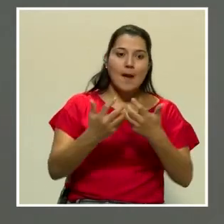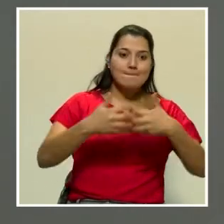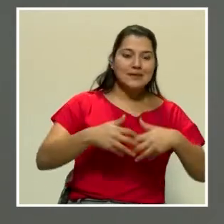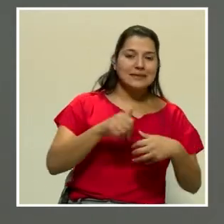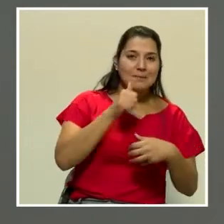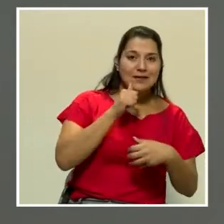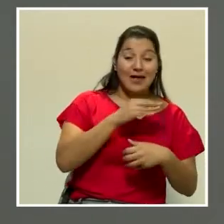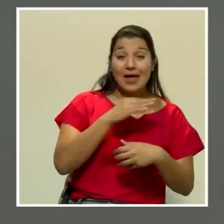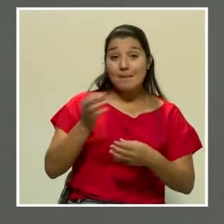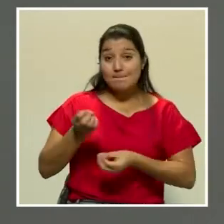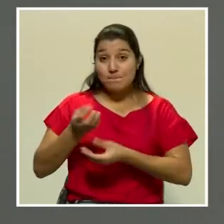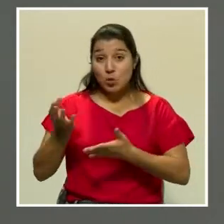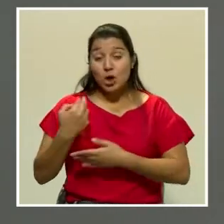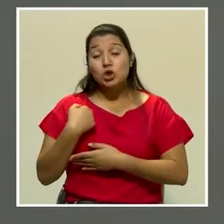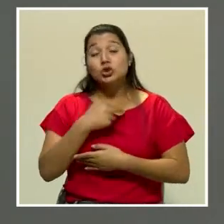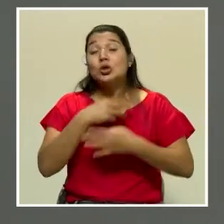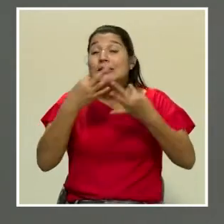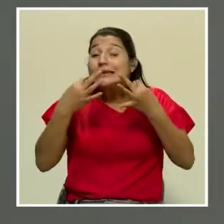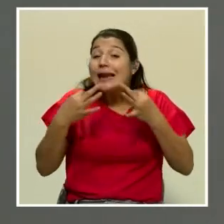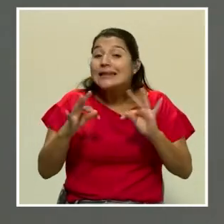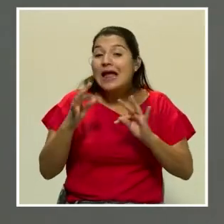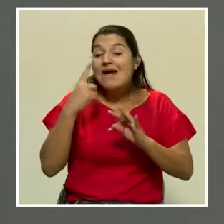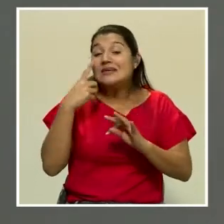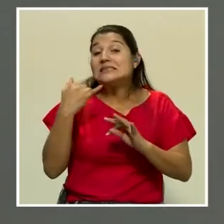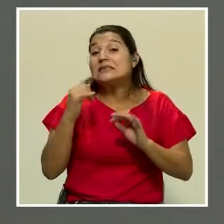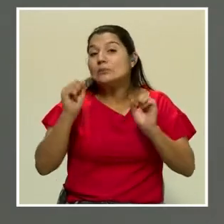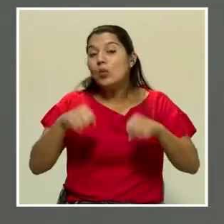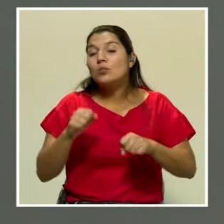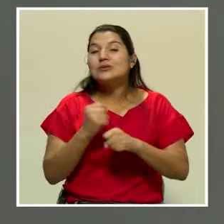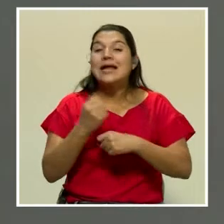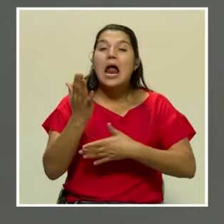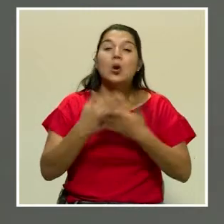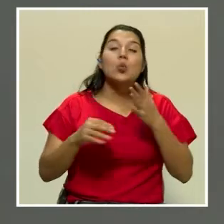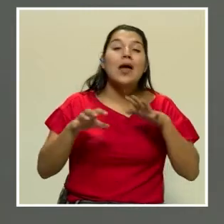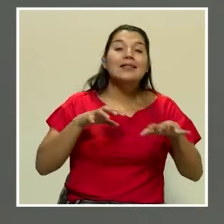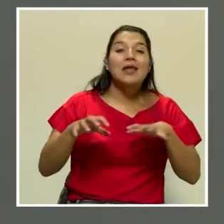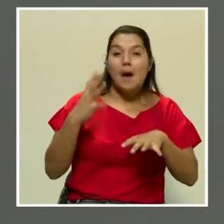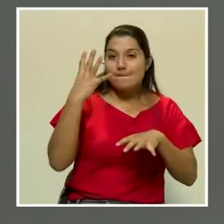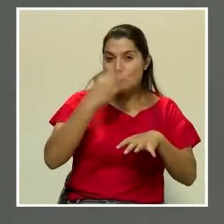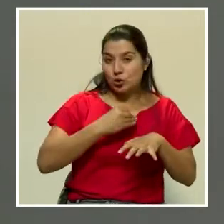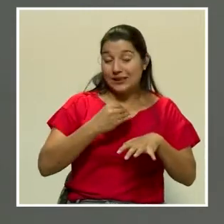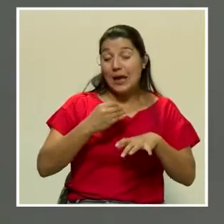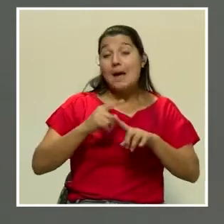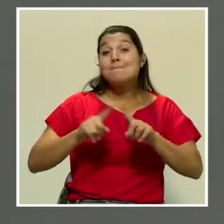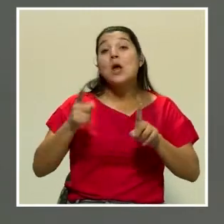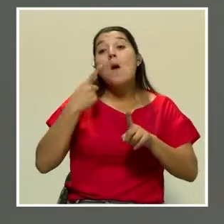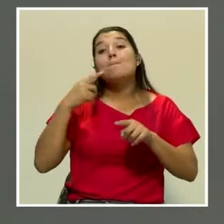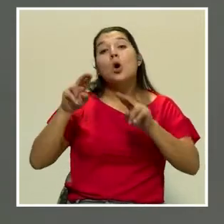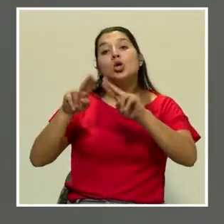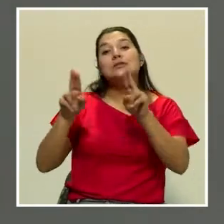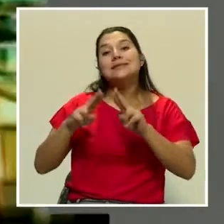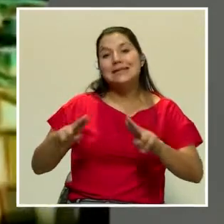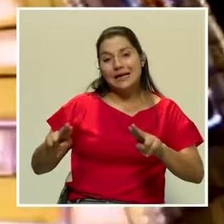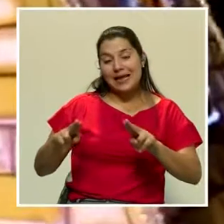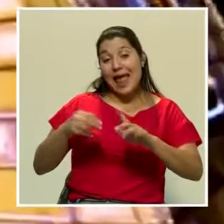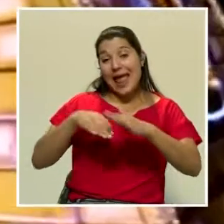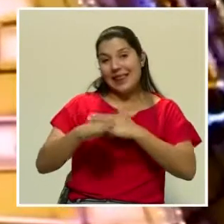público, trataremos de ver si hacemos algún evento bonito de manera virtual en el mes de